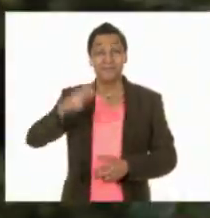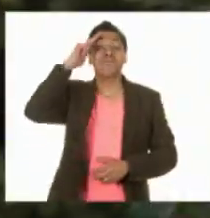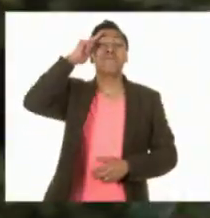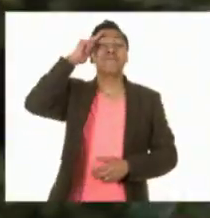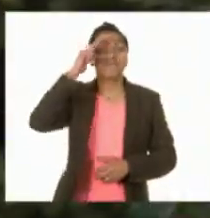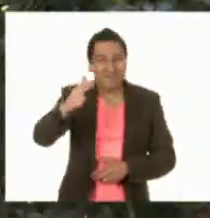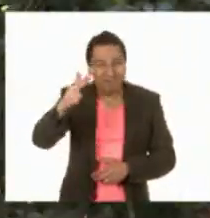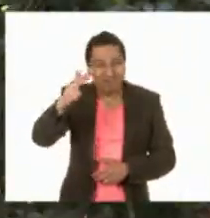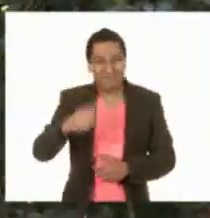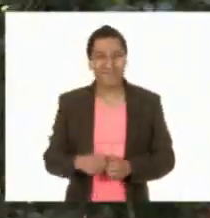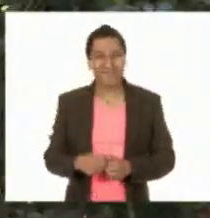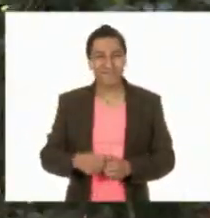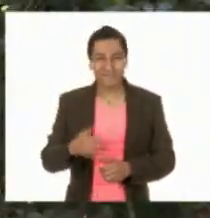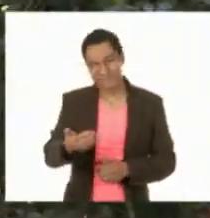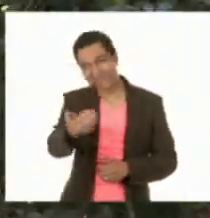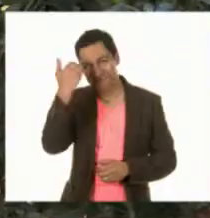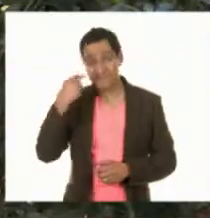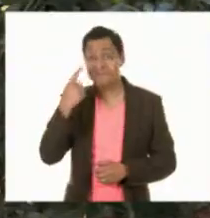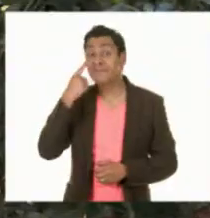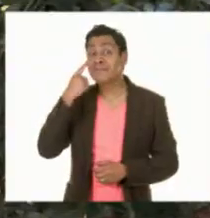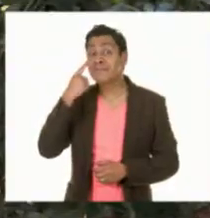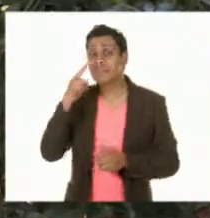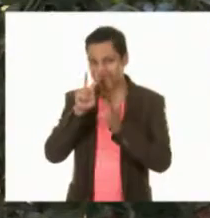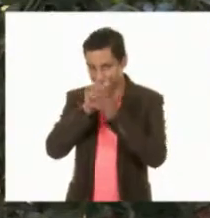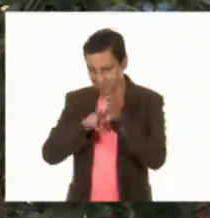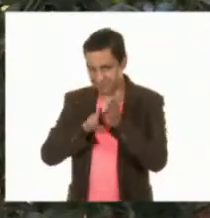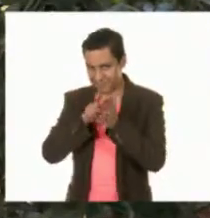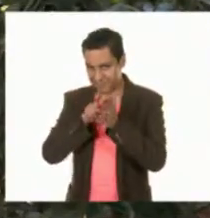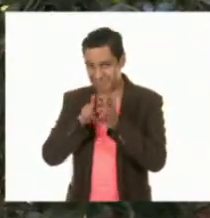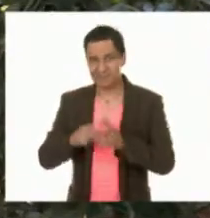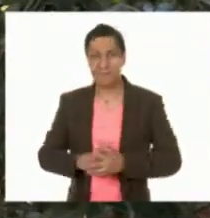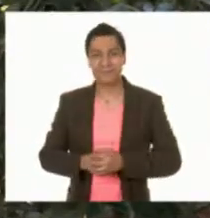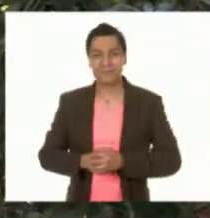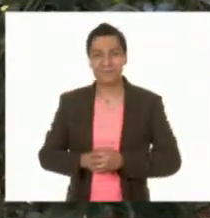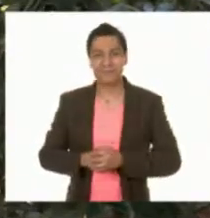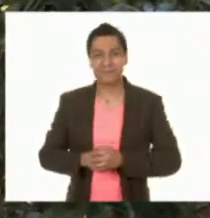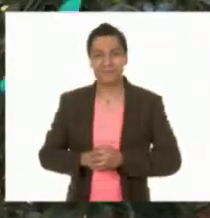¡Hola! ¡Vamos a ver el siguiente video!